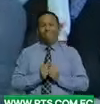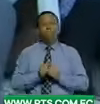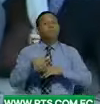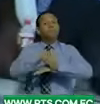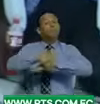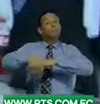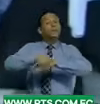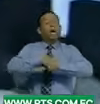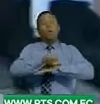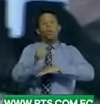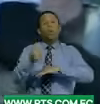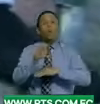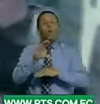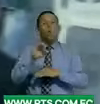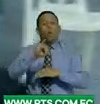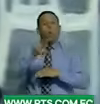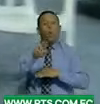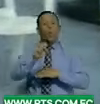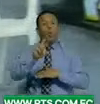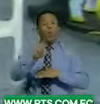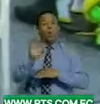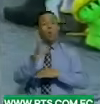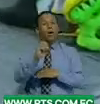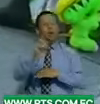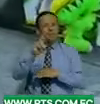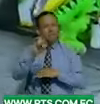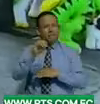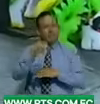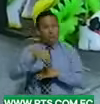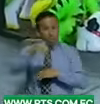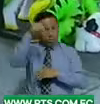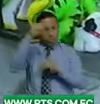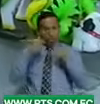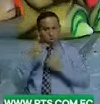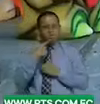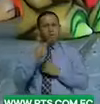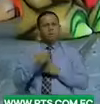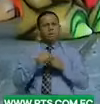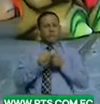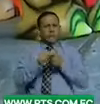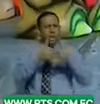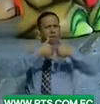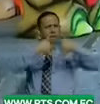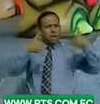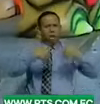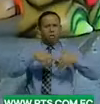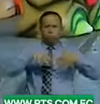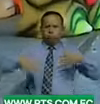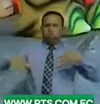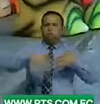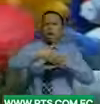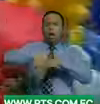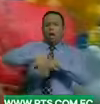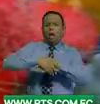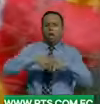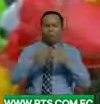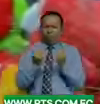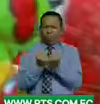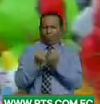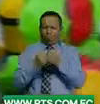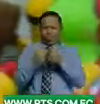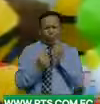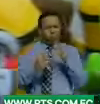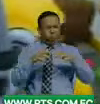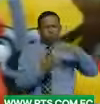avenida Carlos Julio Arosemena, en el norte, cerca de un centro comercial. Aquí las veredas están repletas de esos muñecos y los precios se ajustan